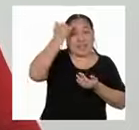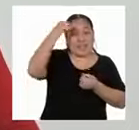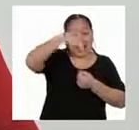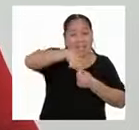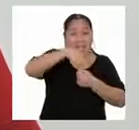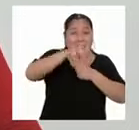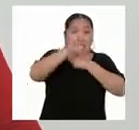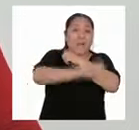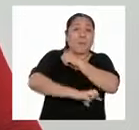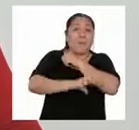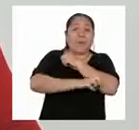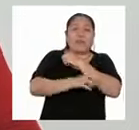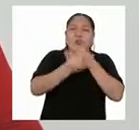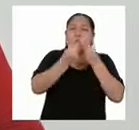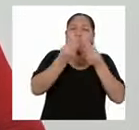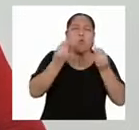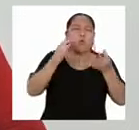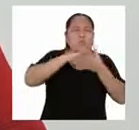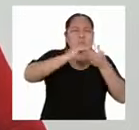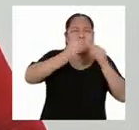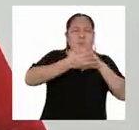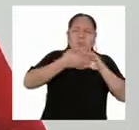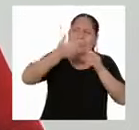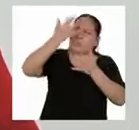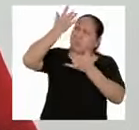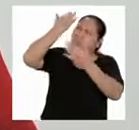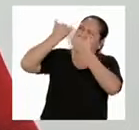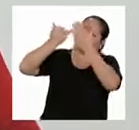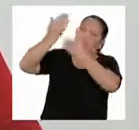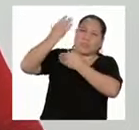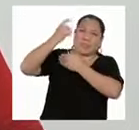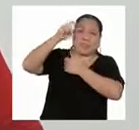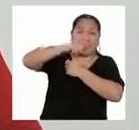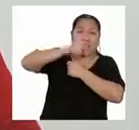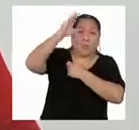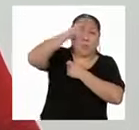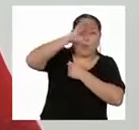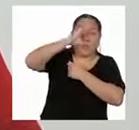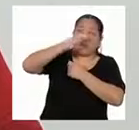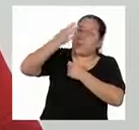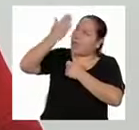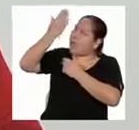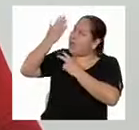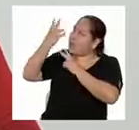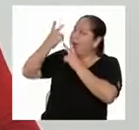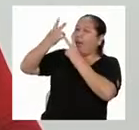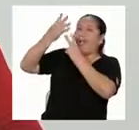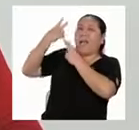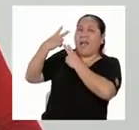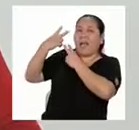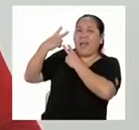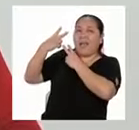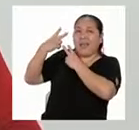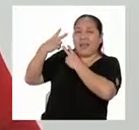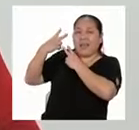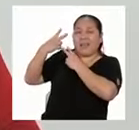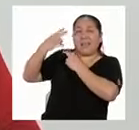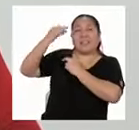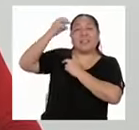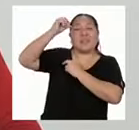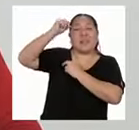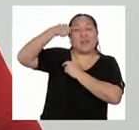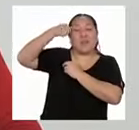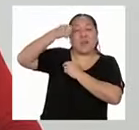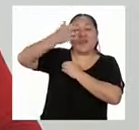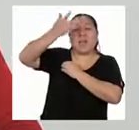un país milenario, deberíamos buscar las reservas productivas y morales en la memoria de